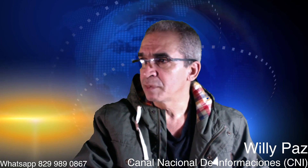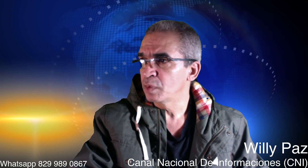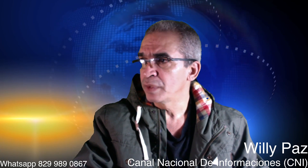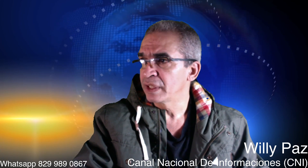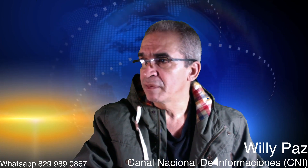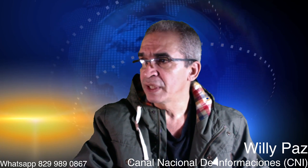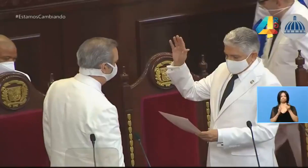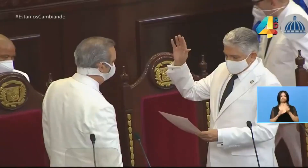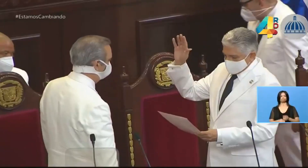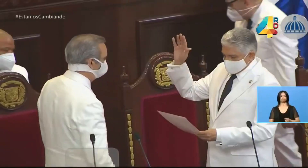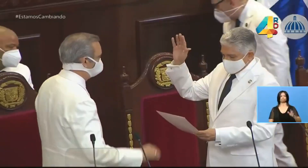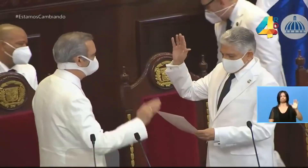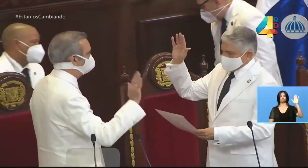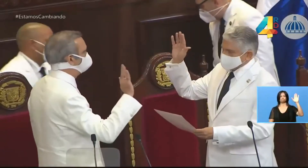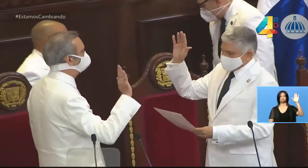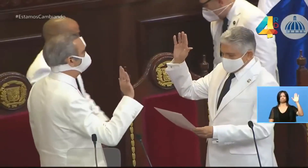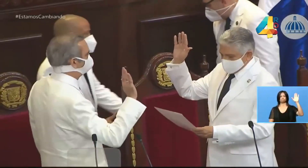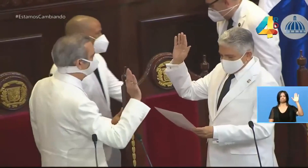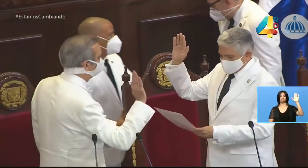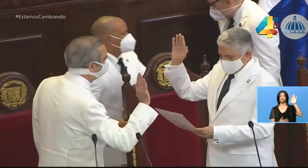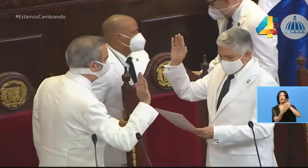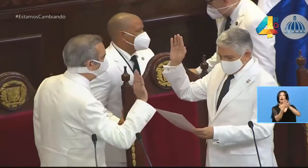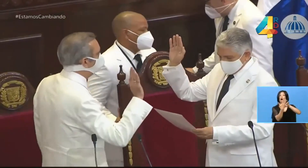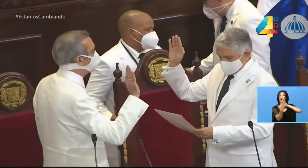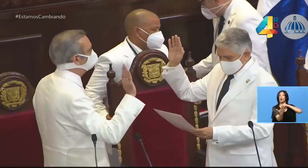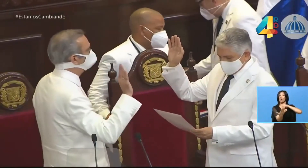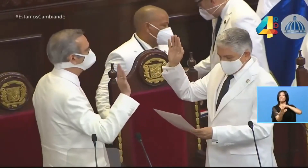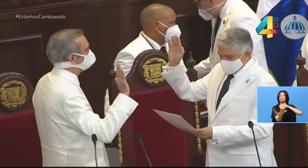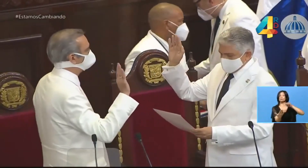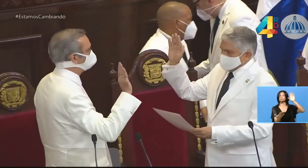la República. Miren. Repita conmigo, por favor.